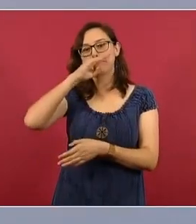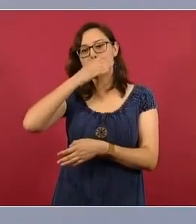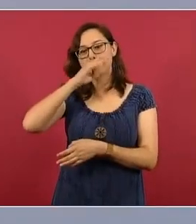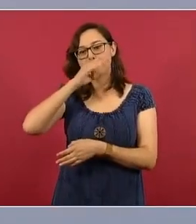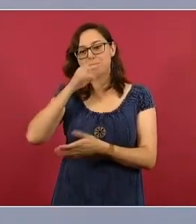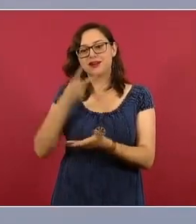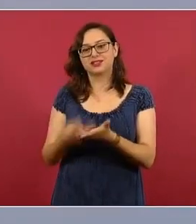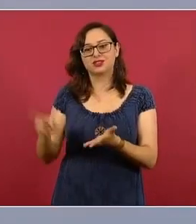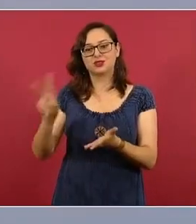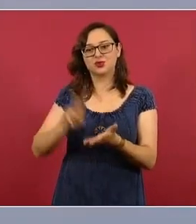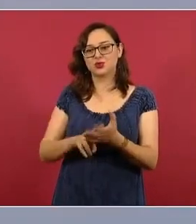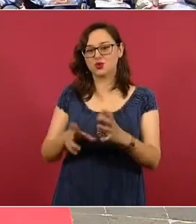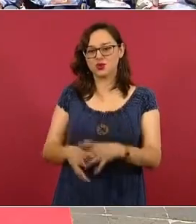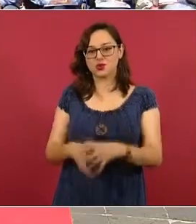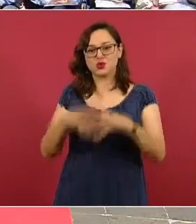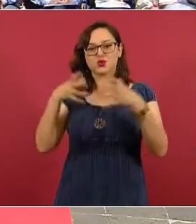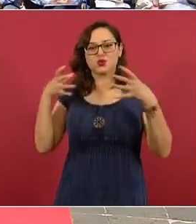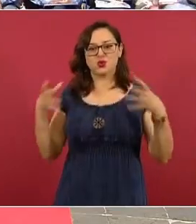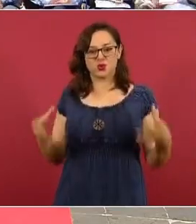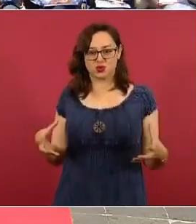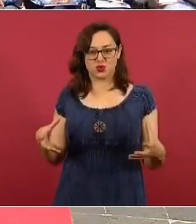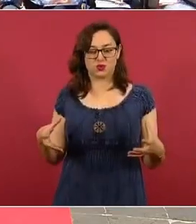Guerrero,